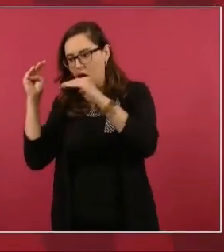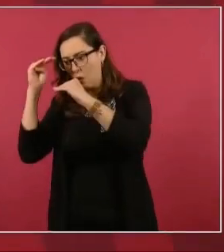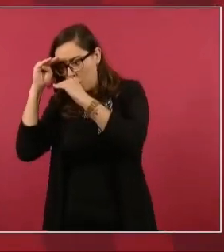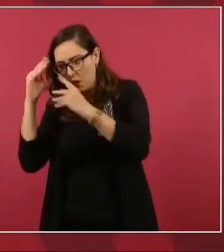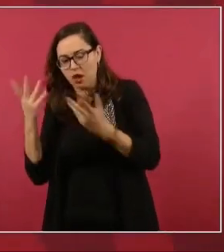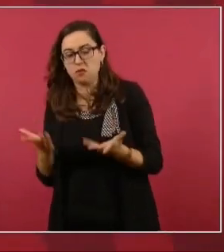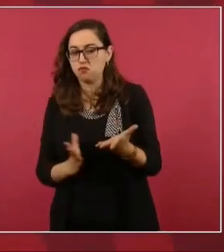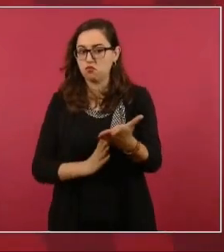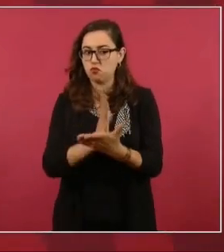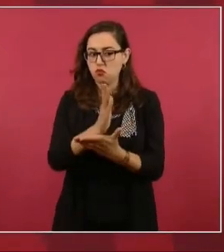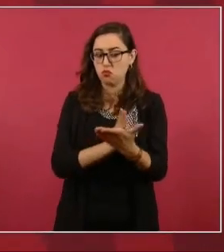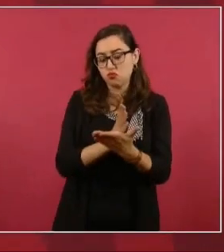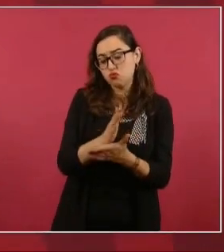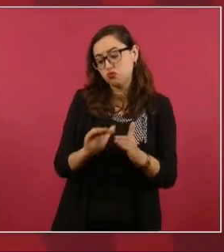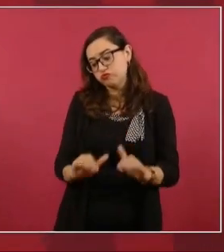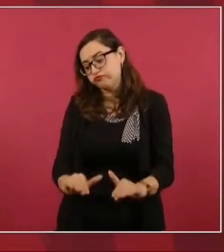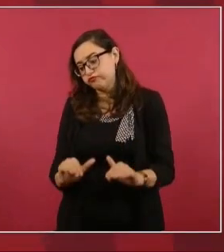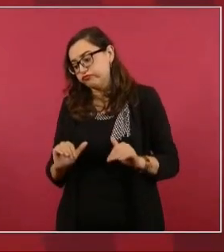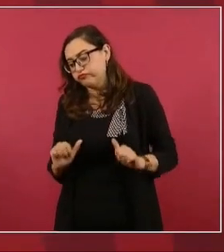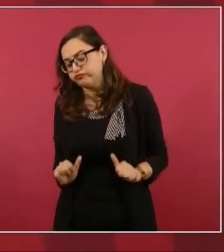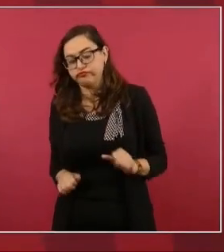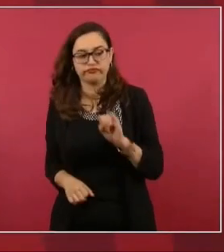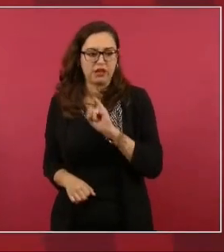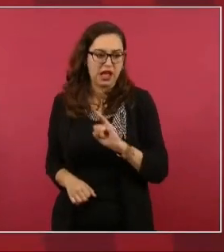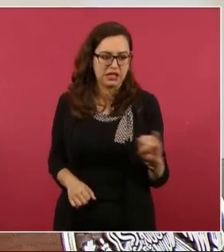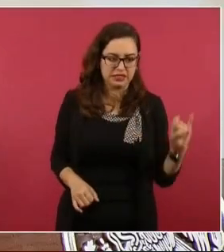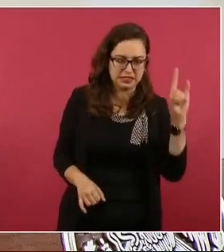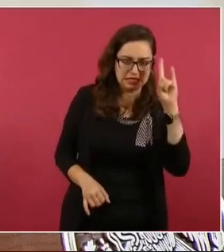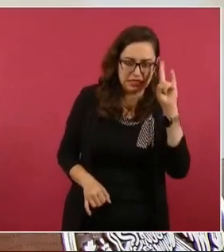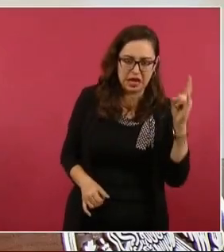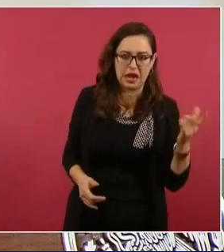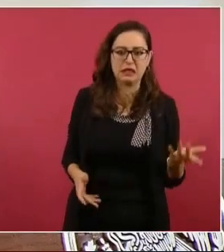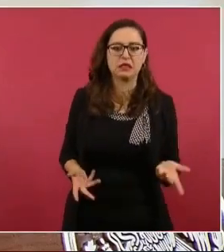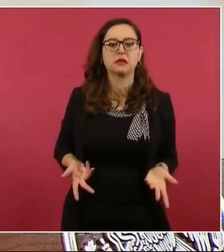centristas, moderados, si eran de izquierda,